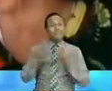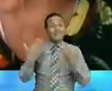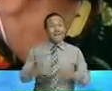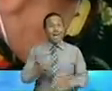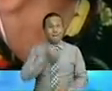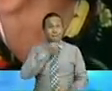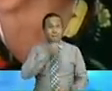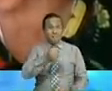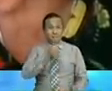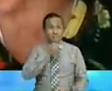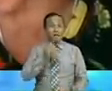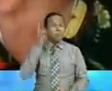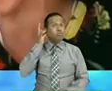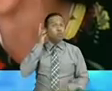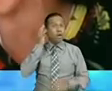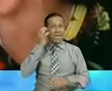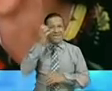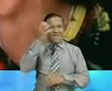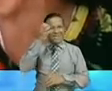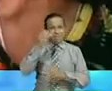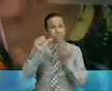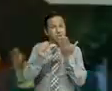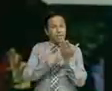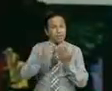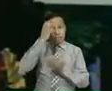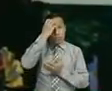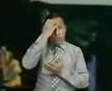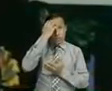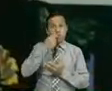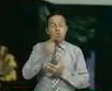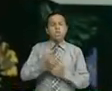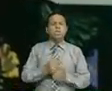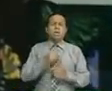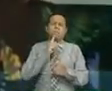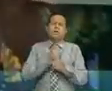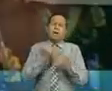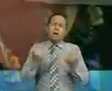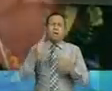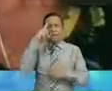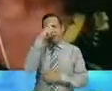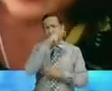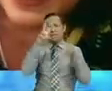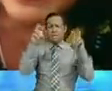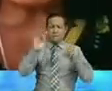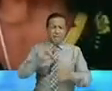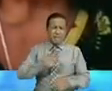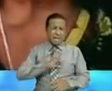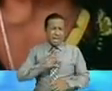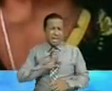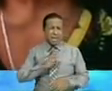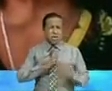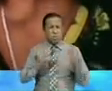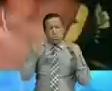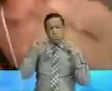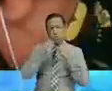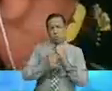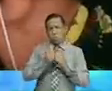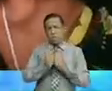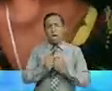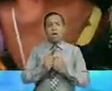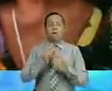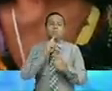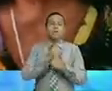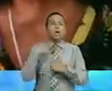la ministra de Educación informó que al margen de los inconvenientes técnicos. Y por eso trabajamos con las familias, es decir, que ellos